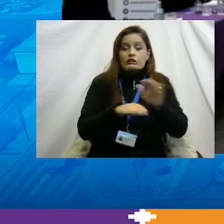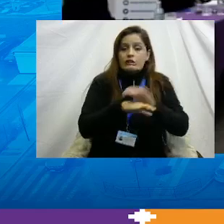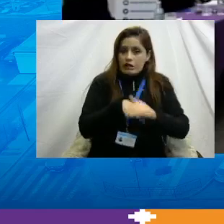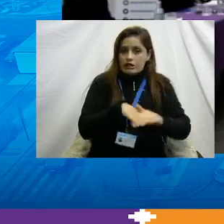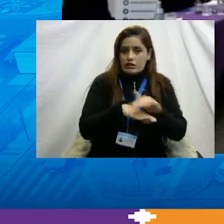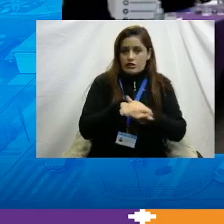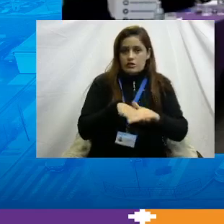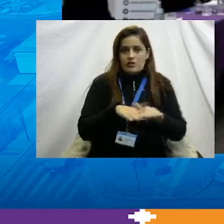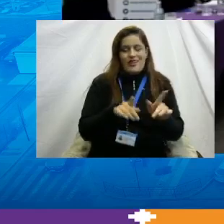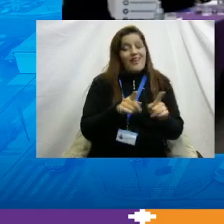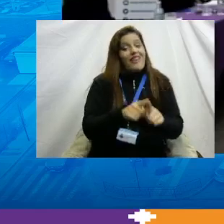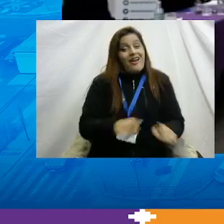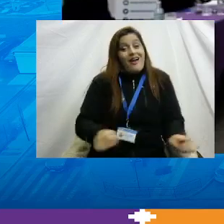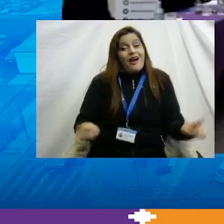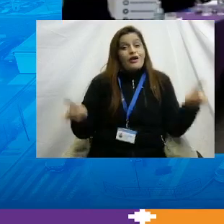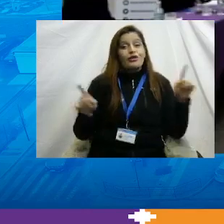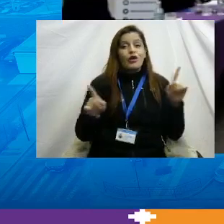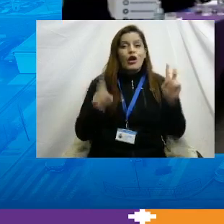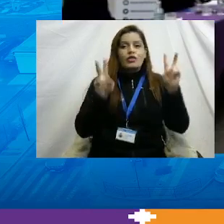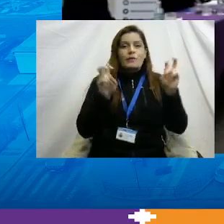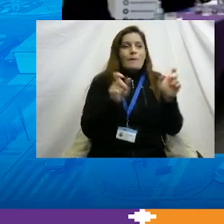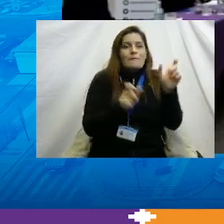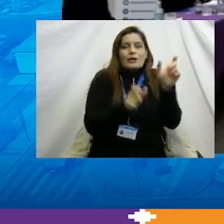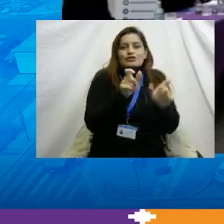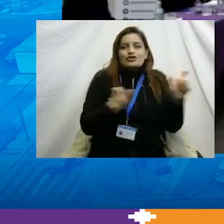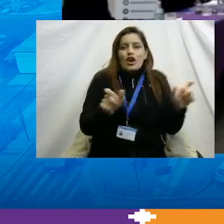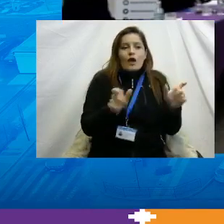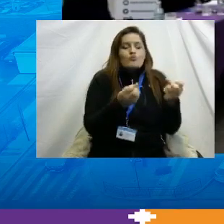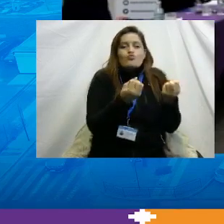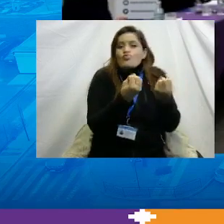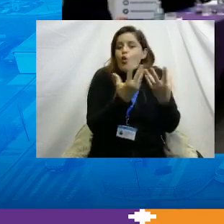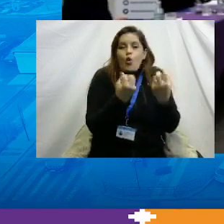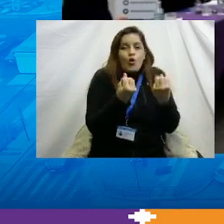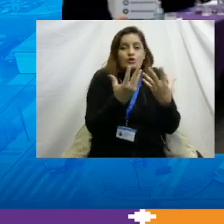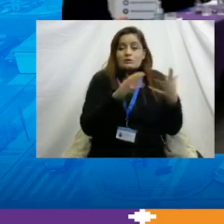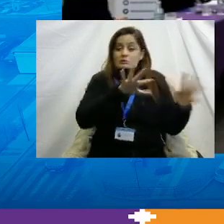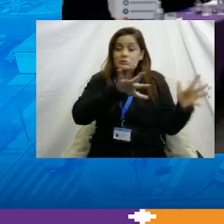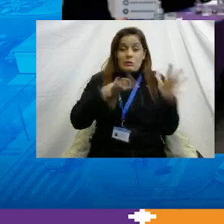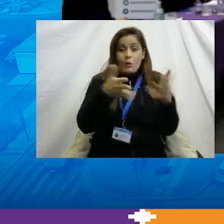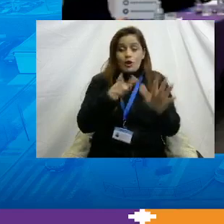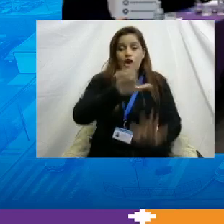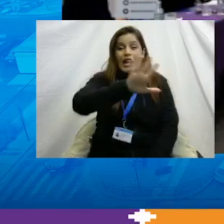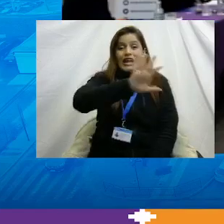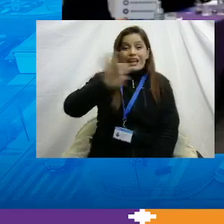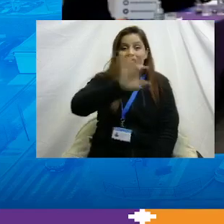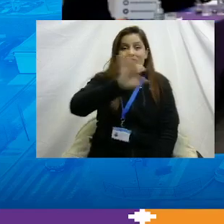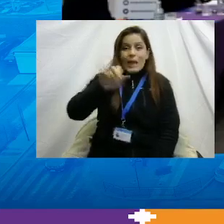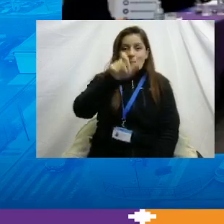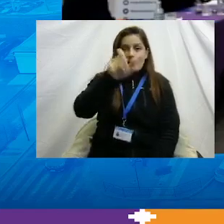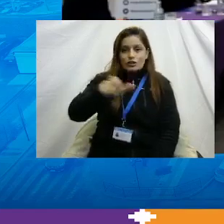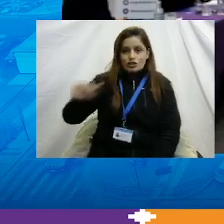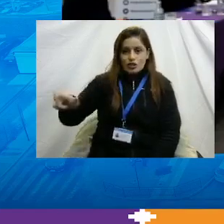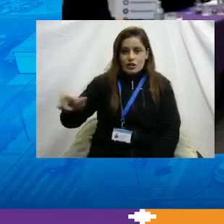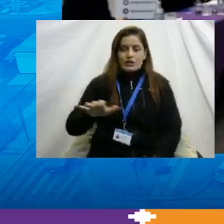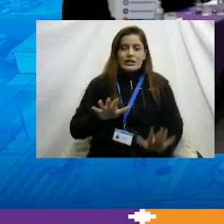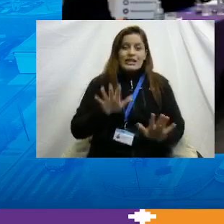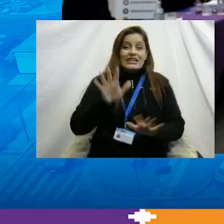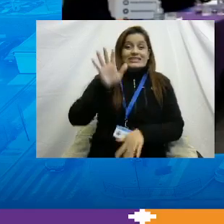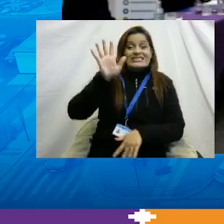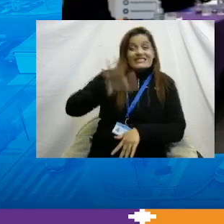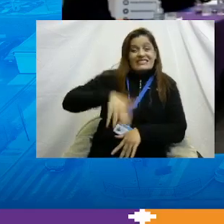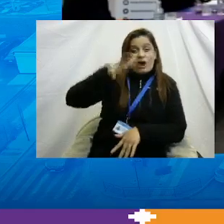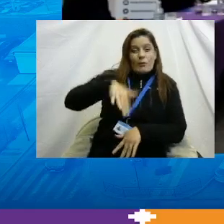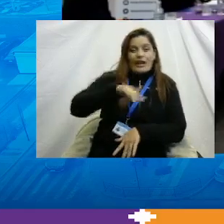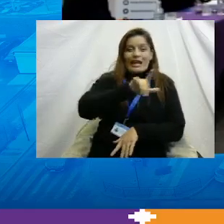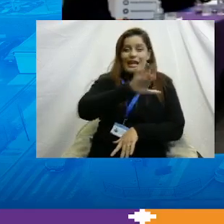dijimos que iba a ser un proceso más o menos extenso por la cantidad de entrevistas, son cerca de 500 personas, 5.500